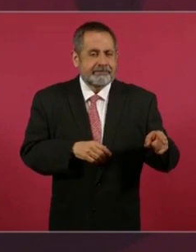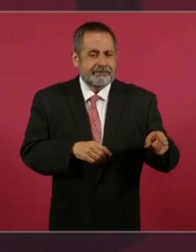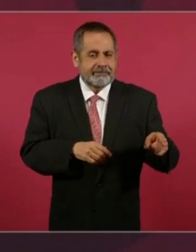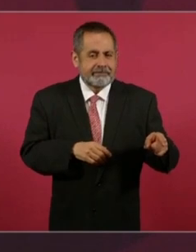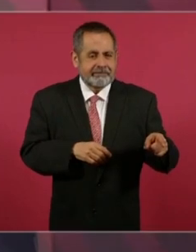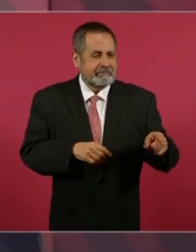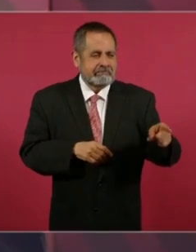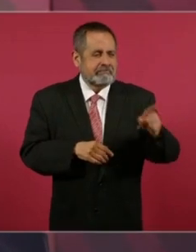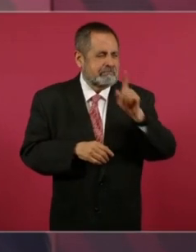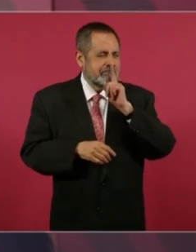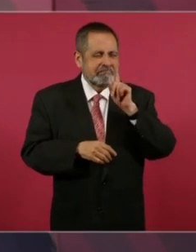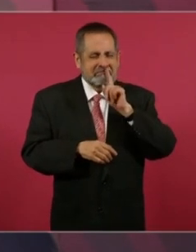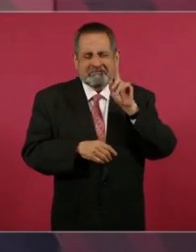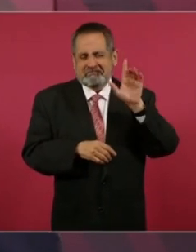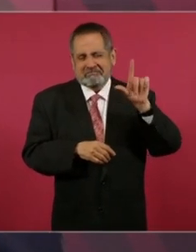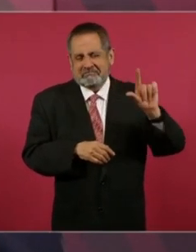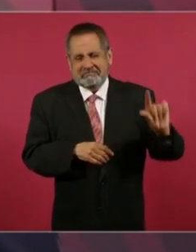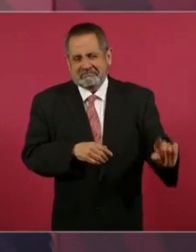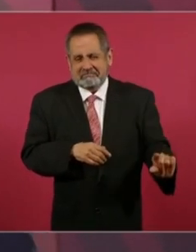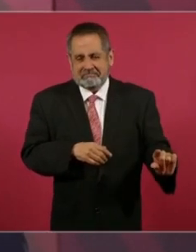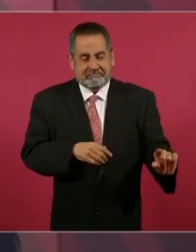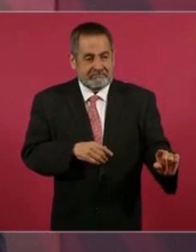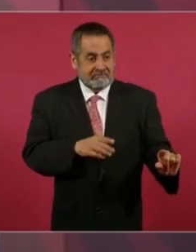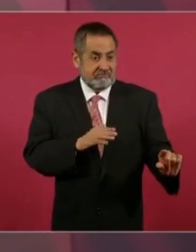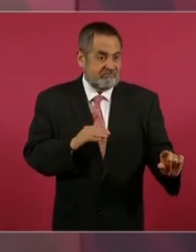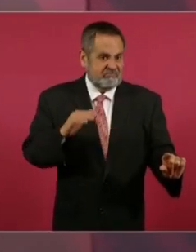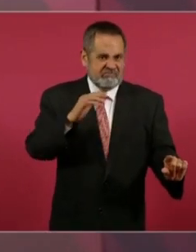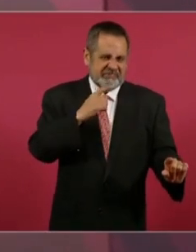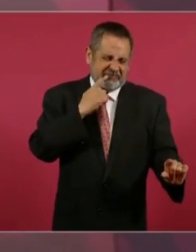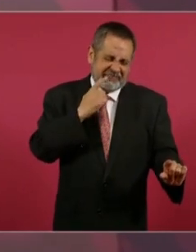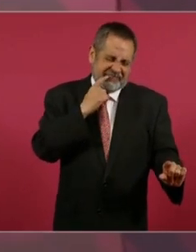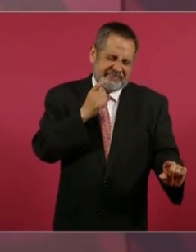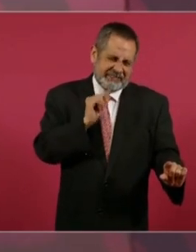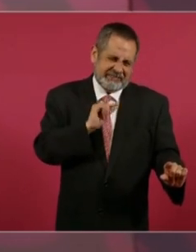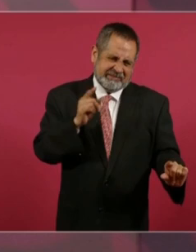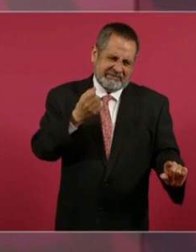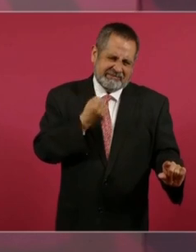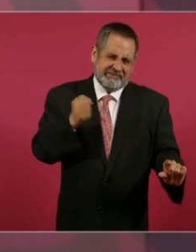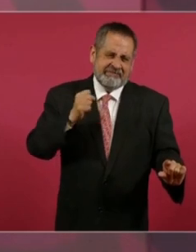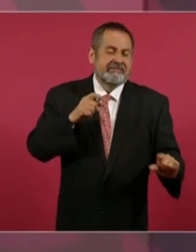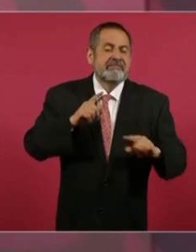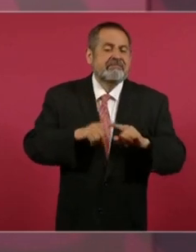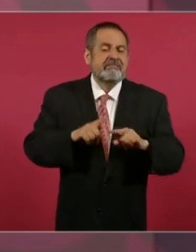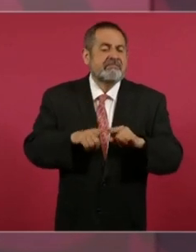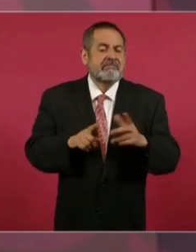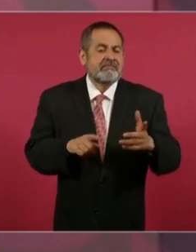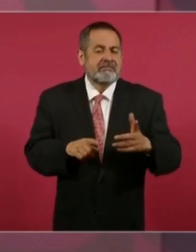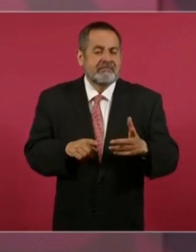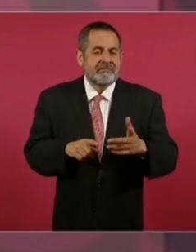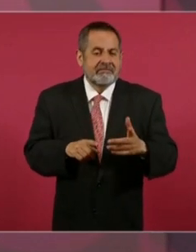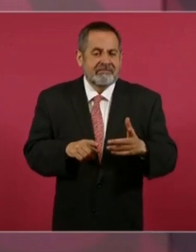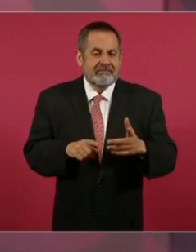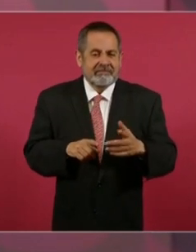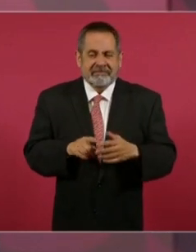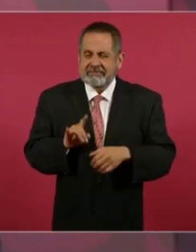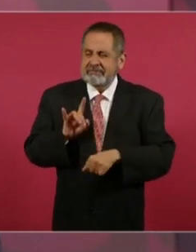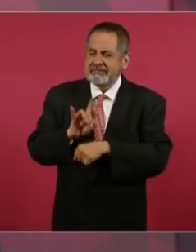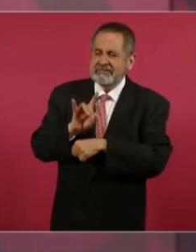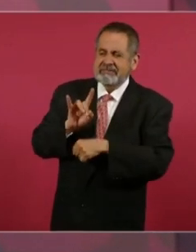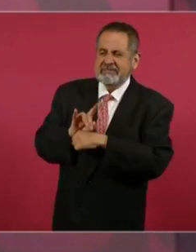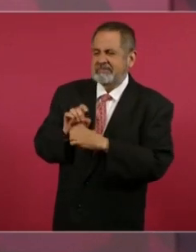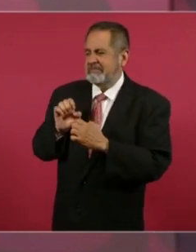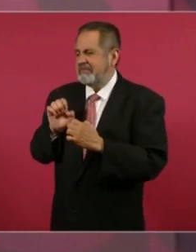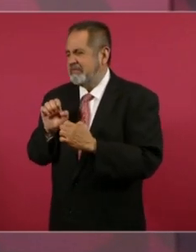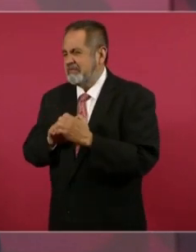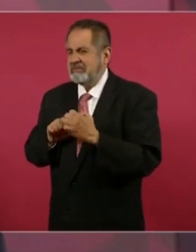ni siquiera saben, lo aplican. El maestro de la simulación